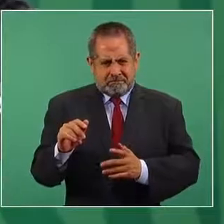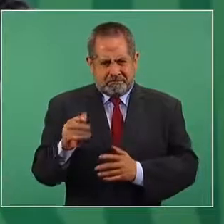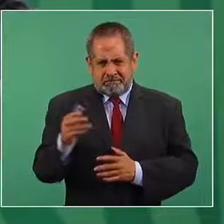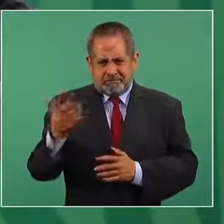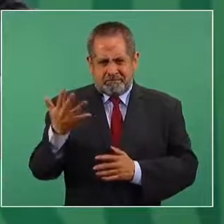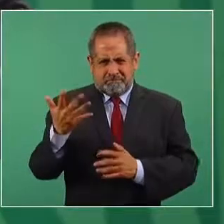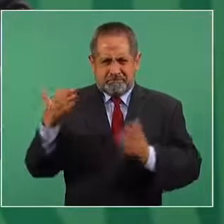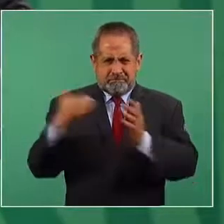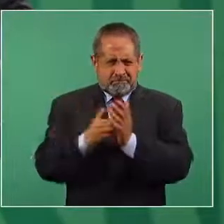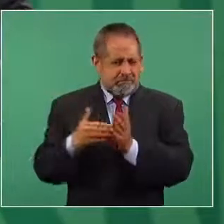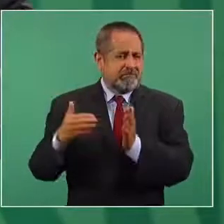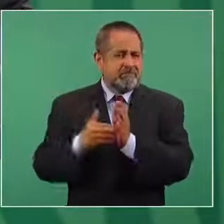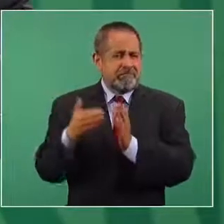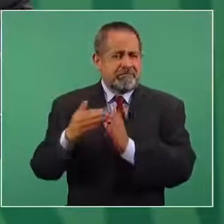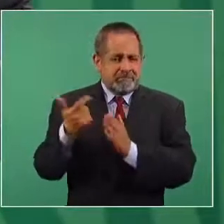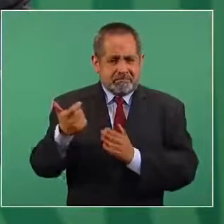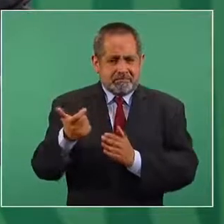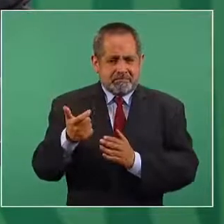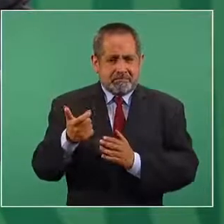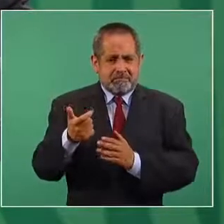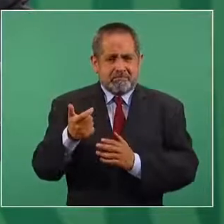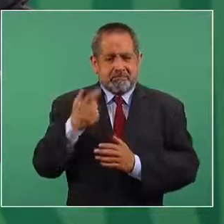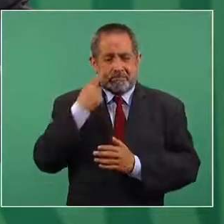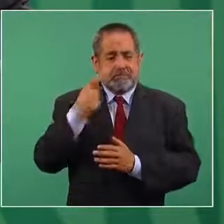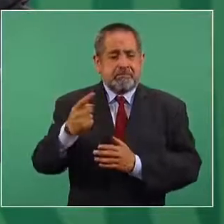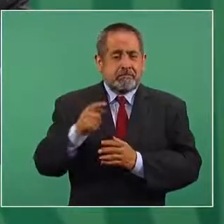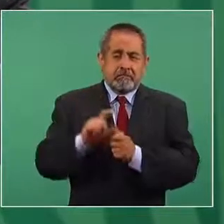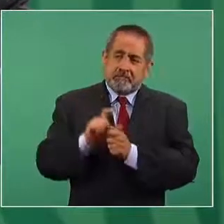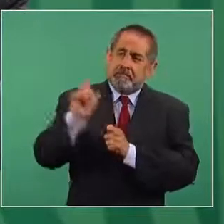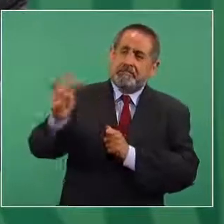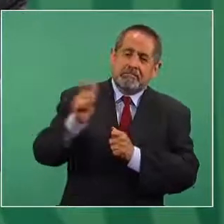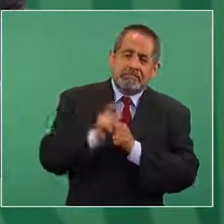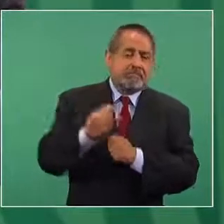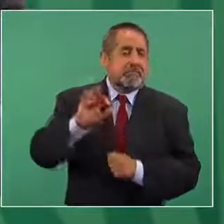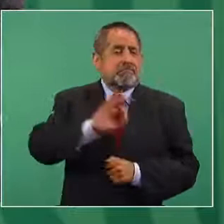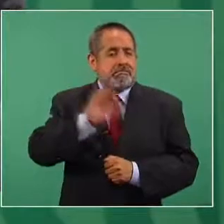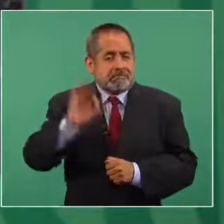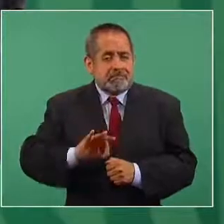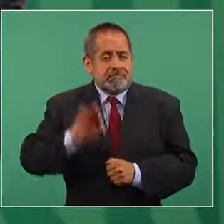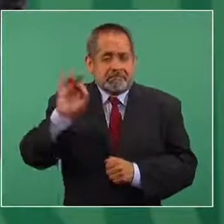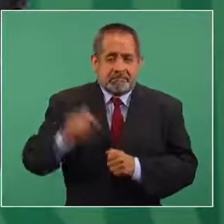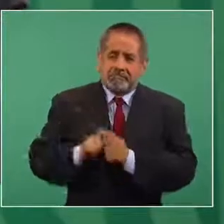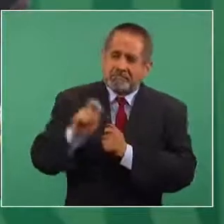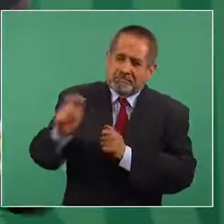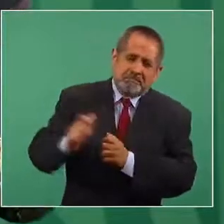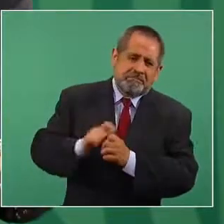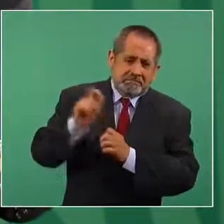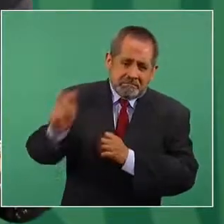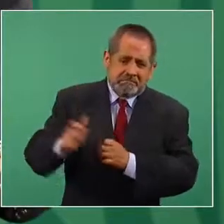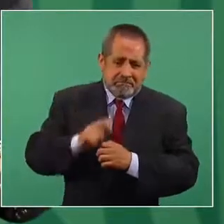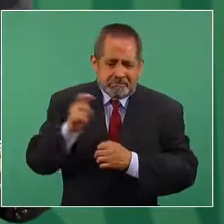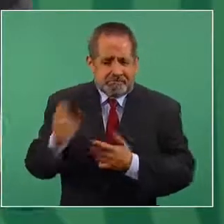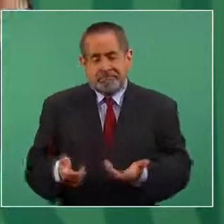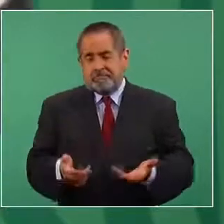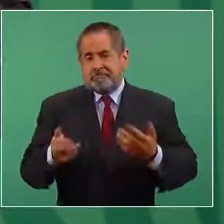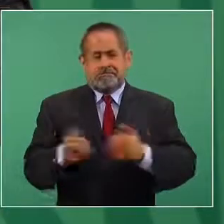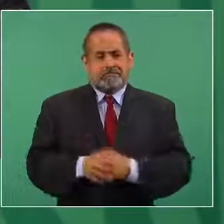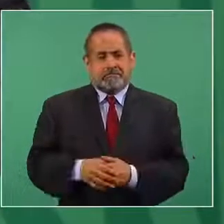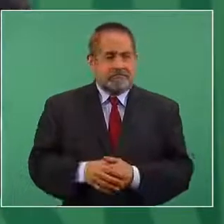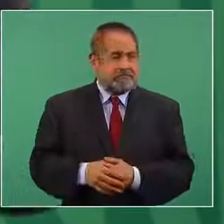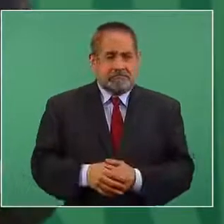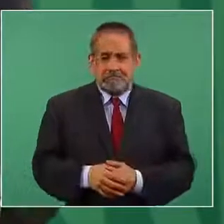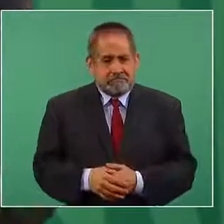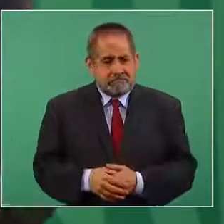y 50 mil millones de pesos del presupuesto solo para pagar intereses de esa enorme deuda. Y